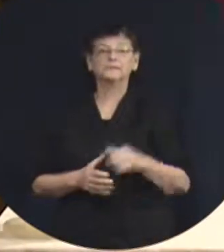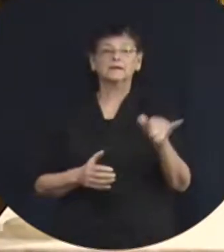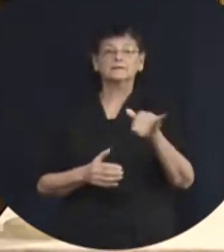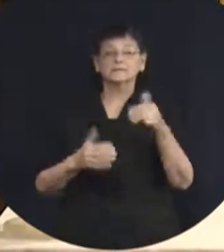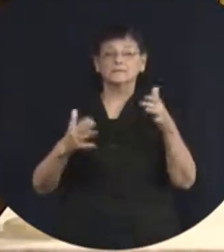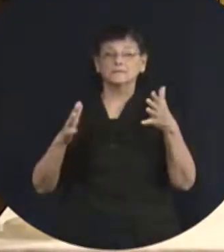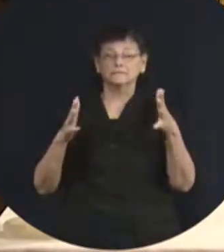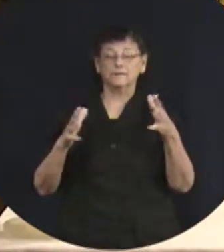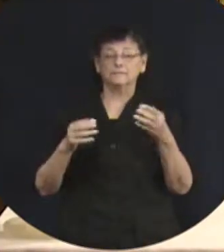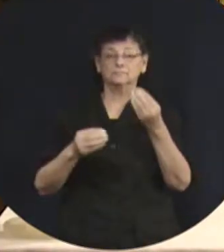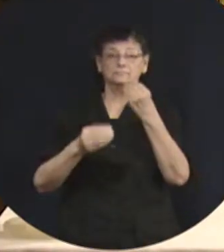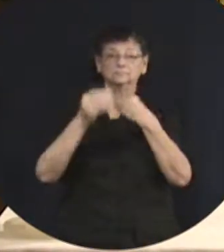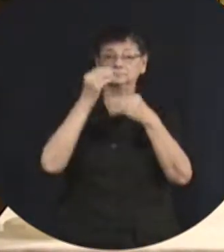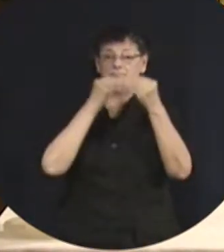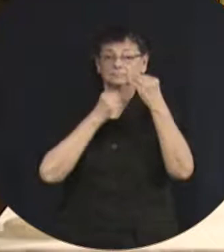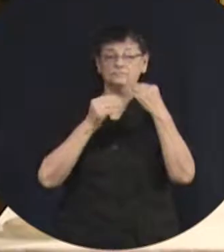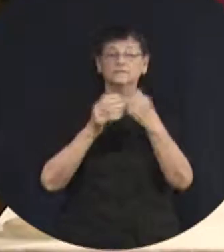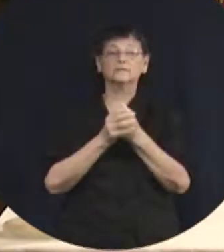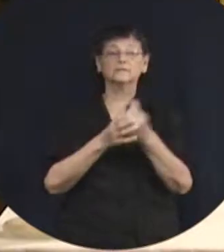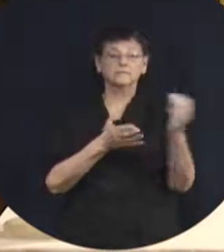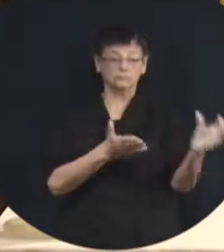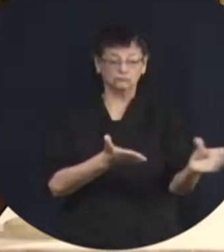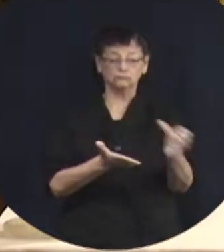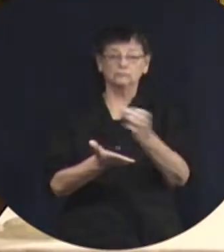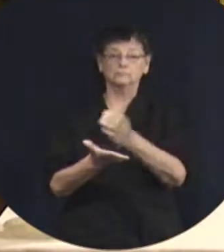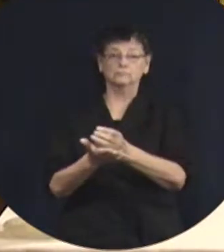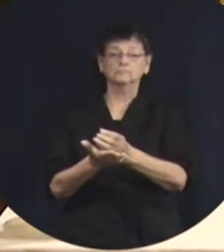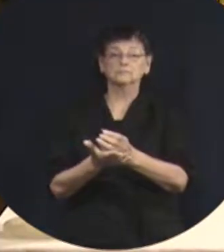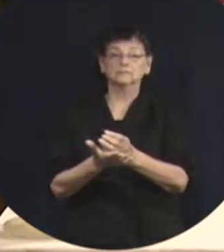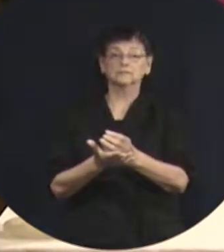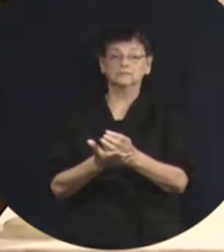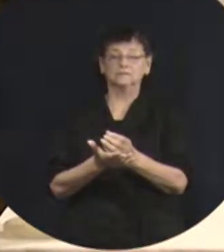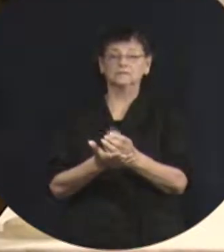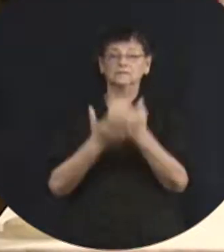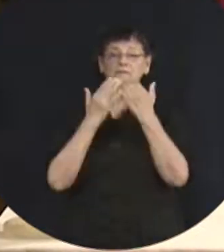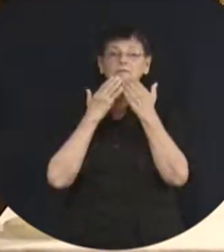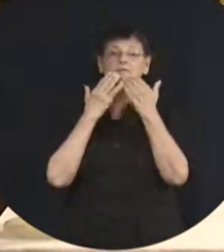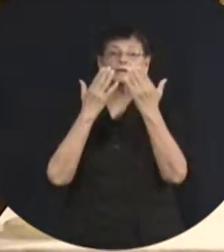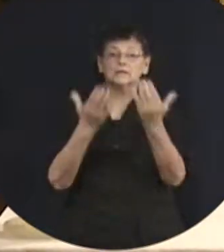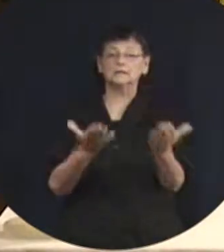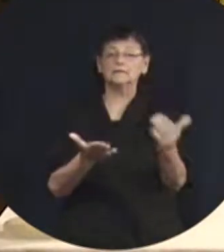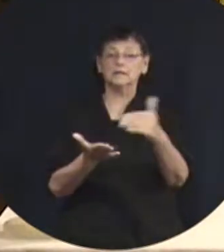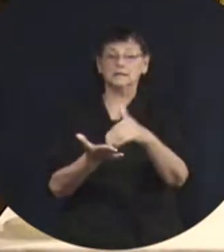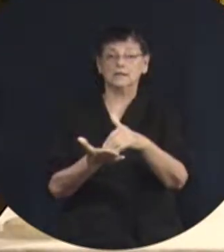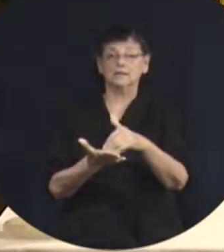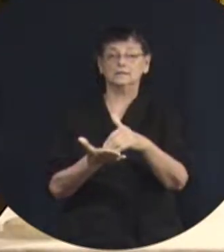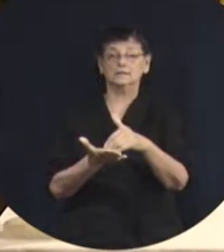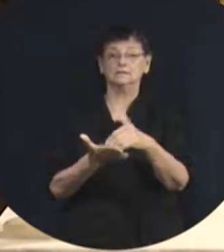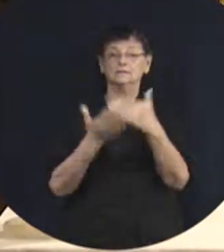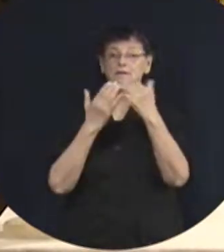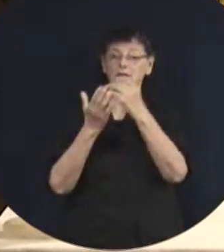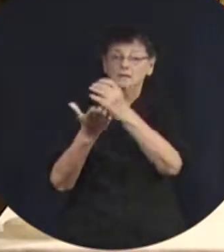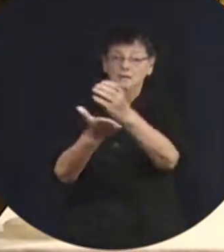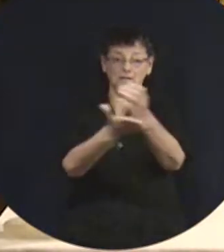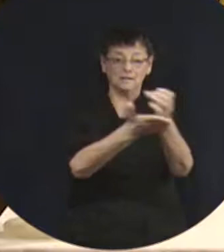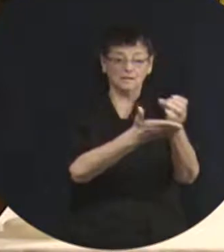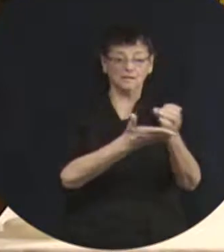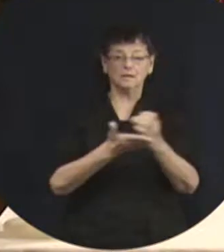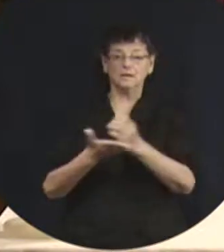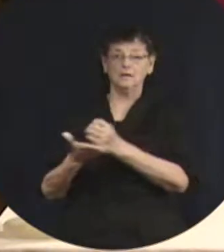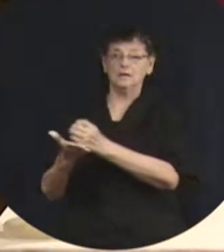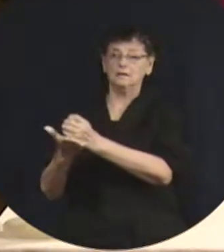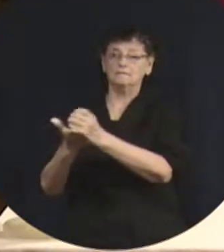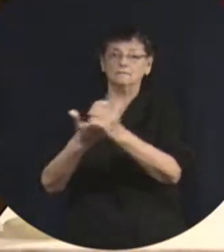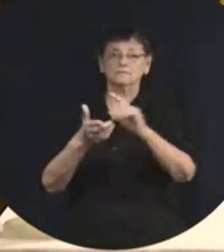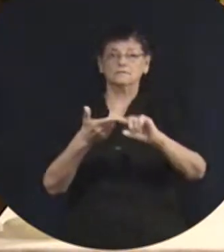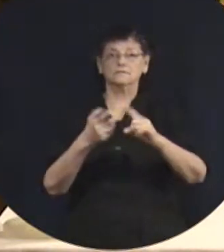Del mismo modo, acabada la cena, tomó el cáliz y, dándote gracias de nuevo, lo dio a sus discípulos